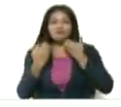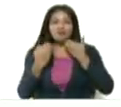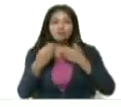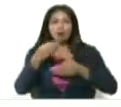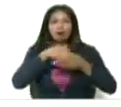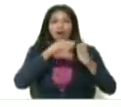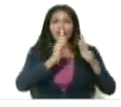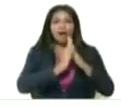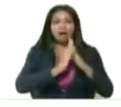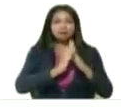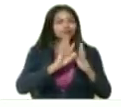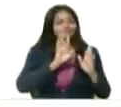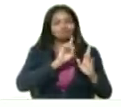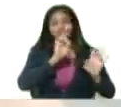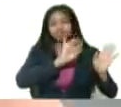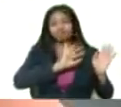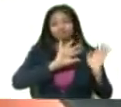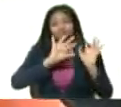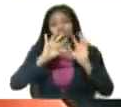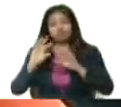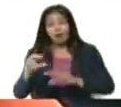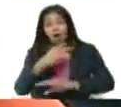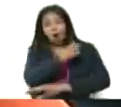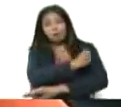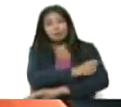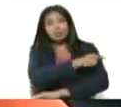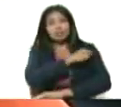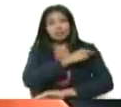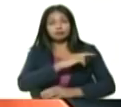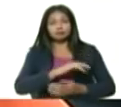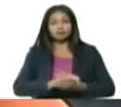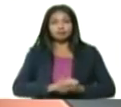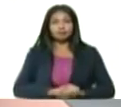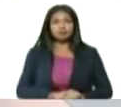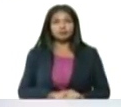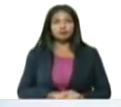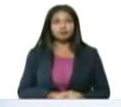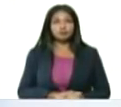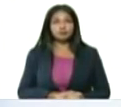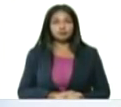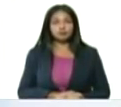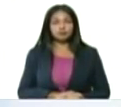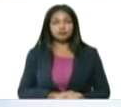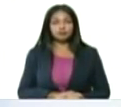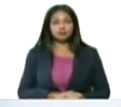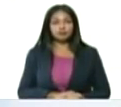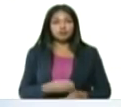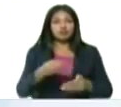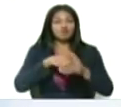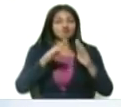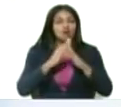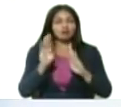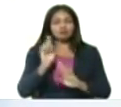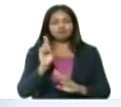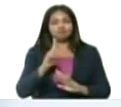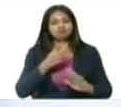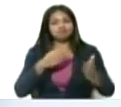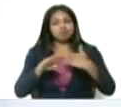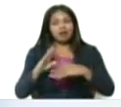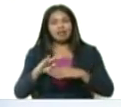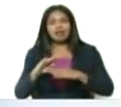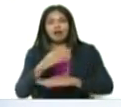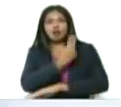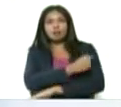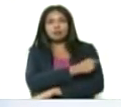personas enfermas a centros hospitalarios, que no estuvieran en sus casas. Y bueno, apenas tenemos